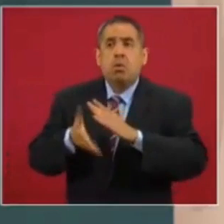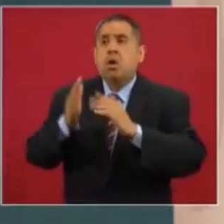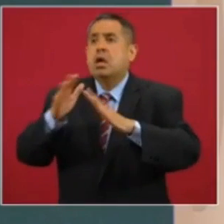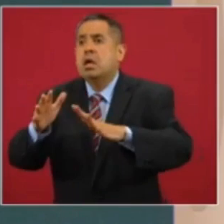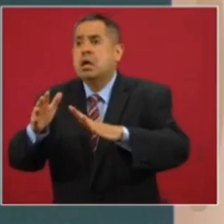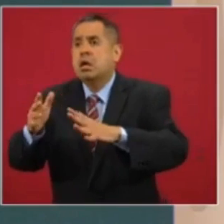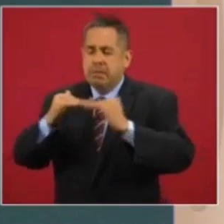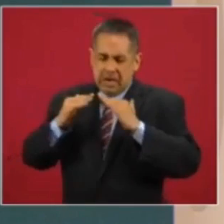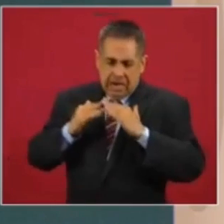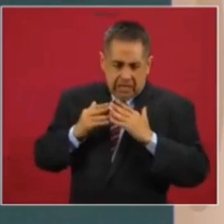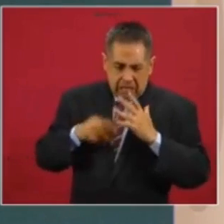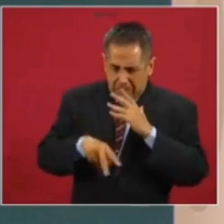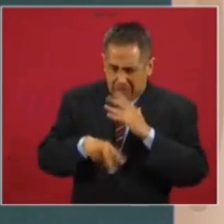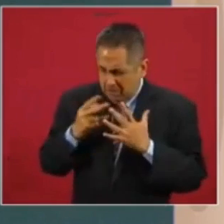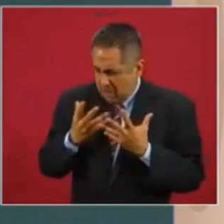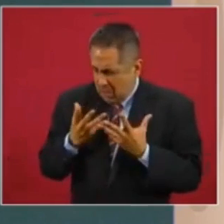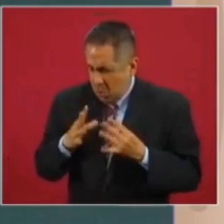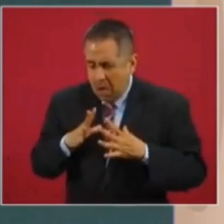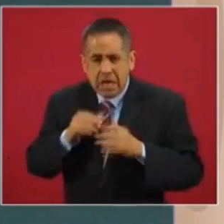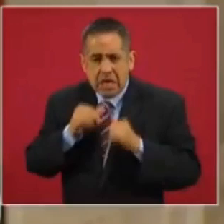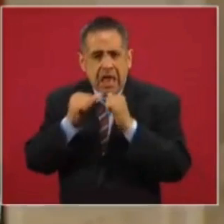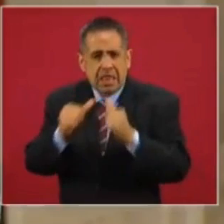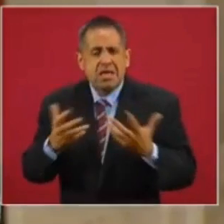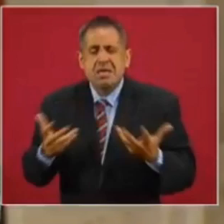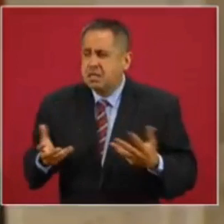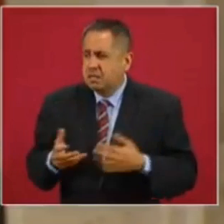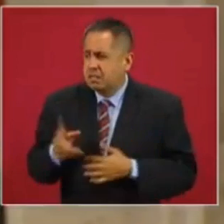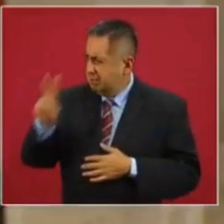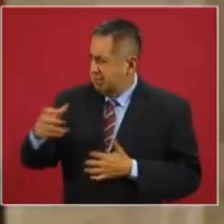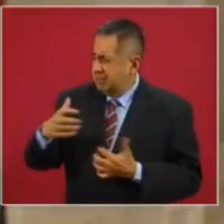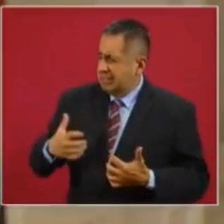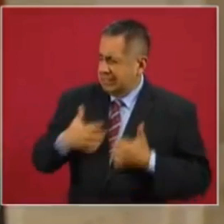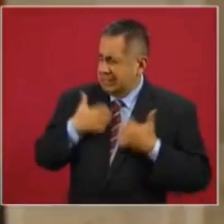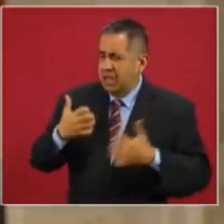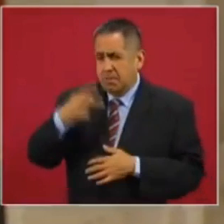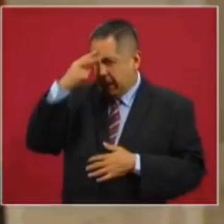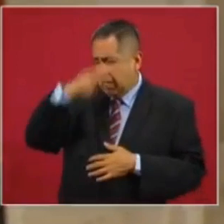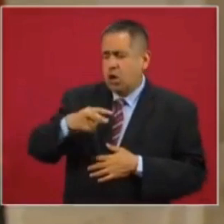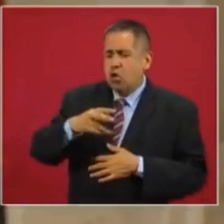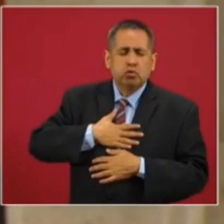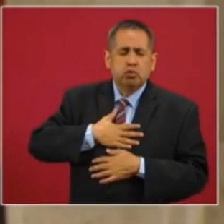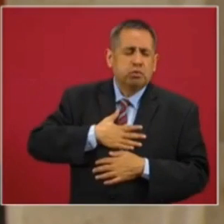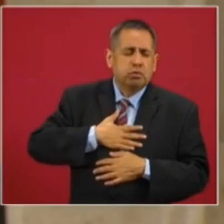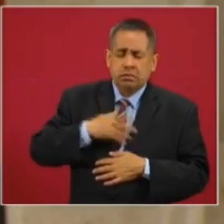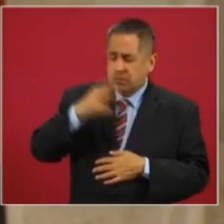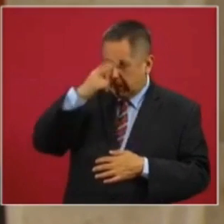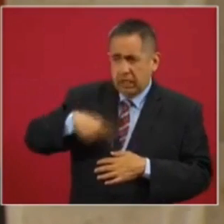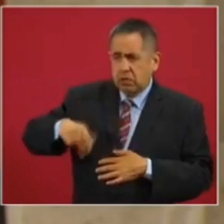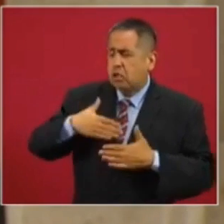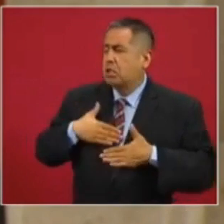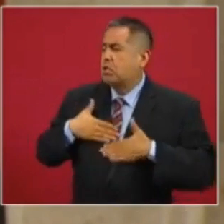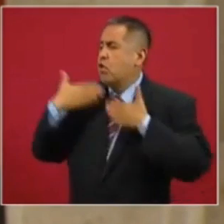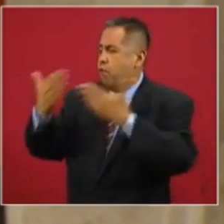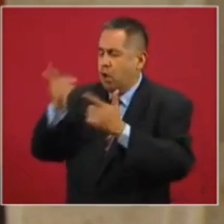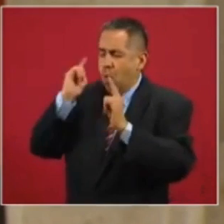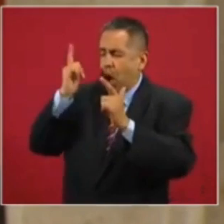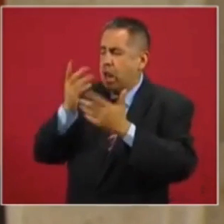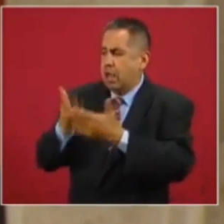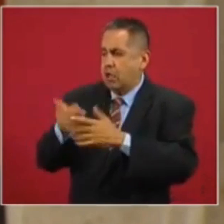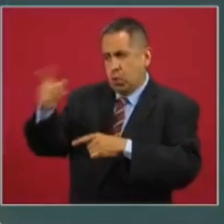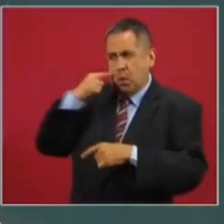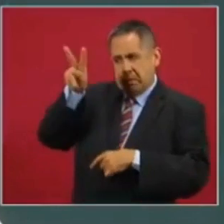vacías nosotros los mexicanos estamos teniendo esperanza en usted porque hemos visto que es